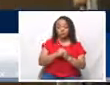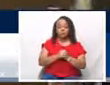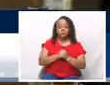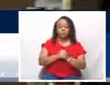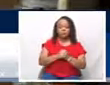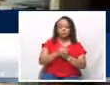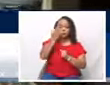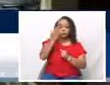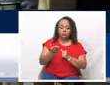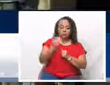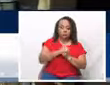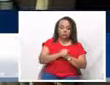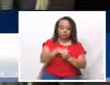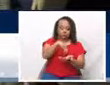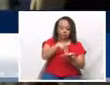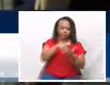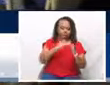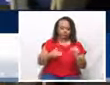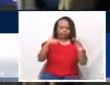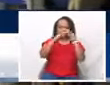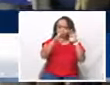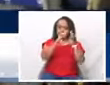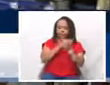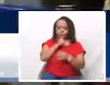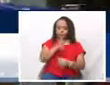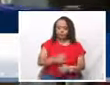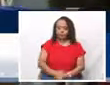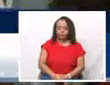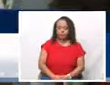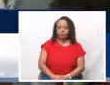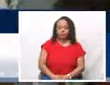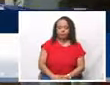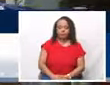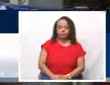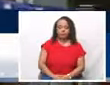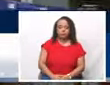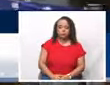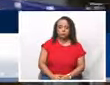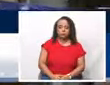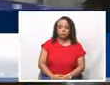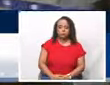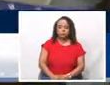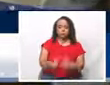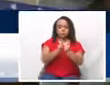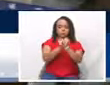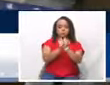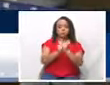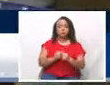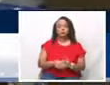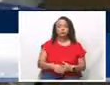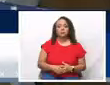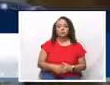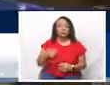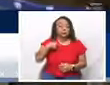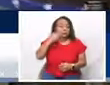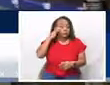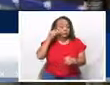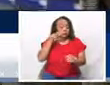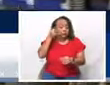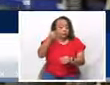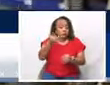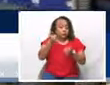este señor entra en una élite mundial, en realidad, ¿verdad?, en una élite mundial, uh-huh, de atletas que yo no sé qué rumbo va a